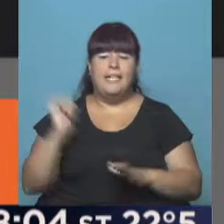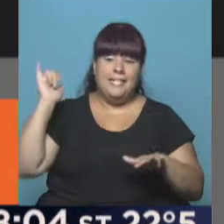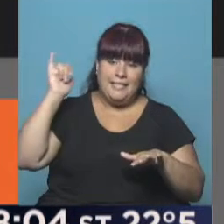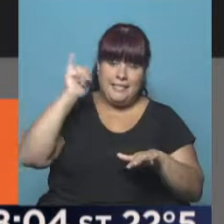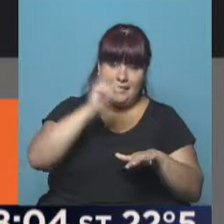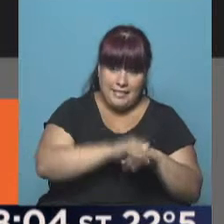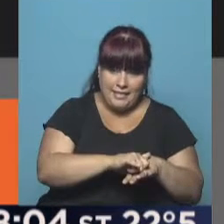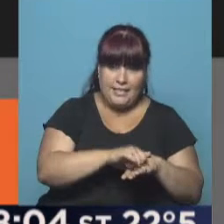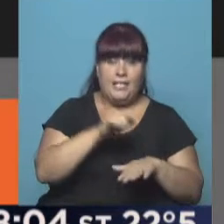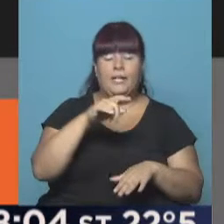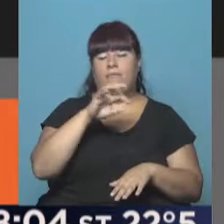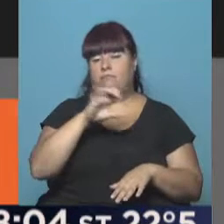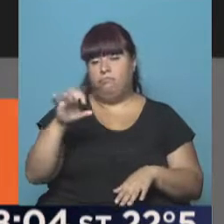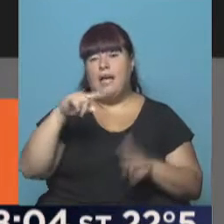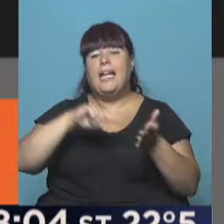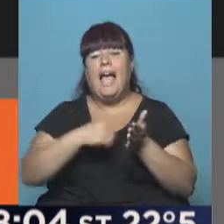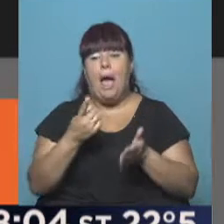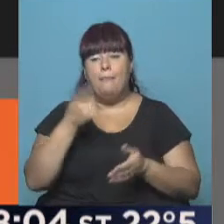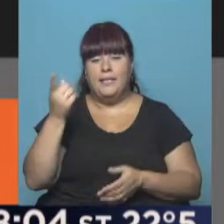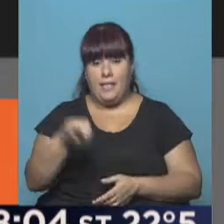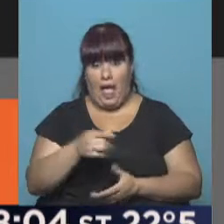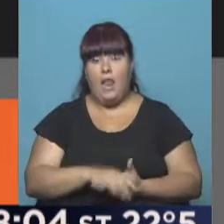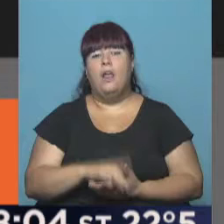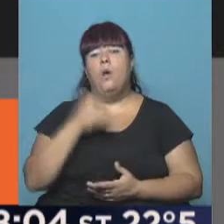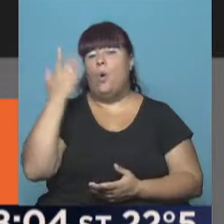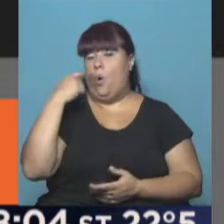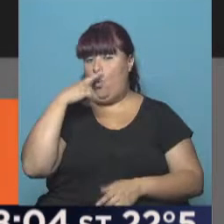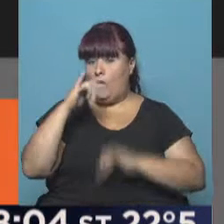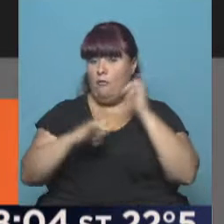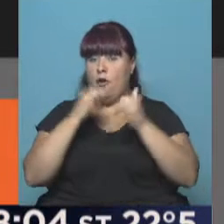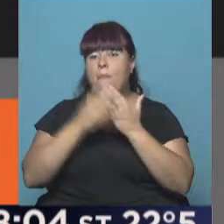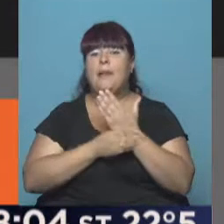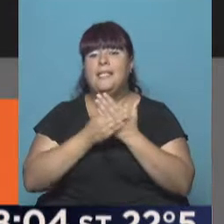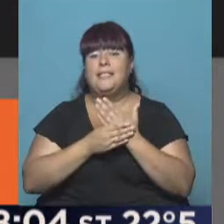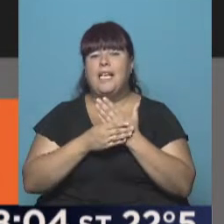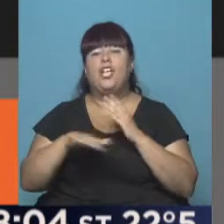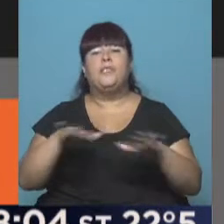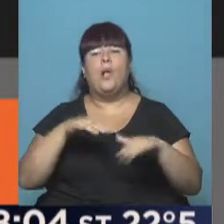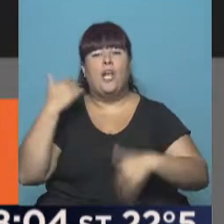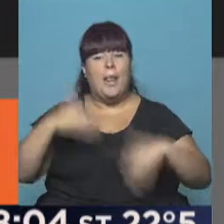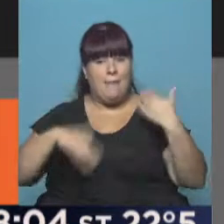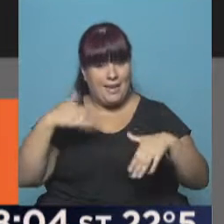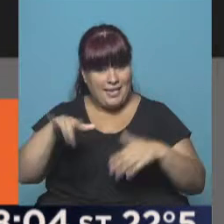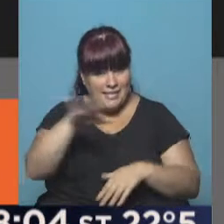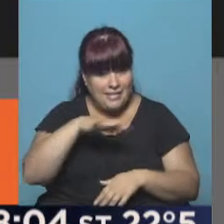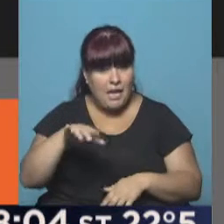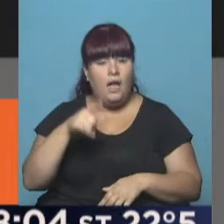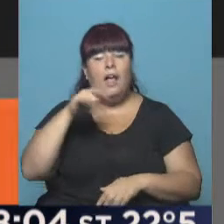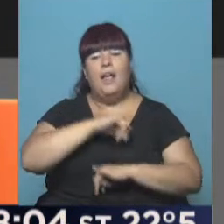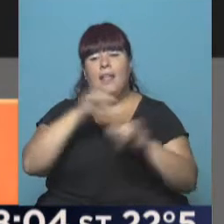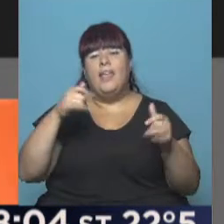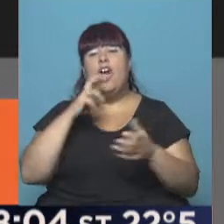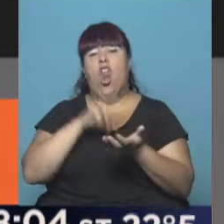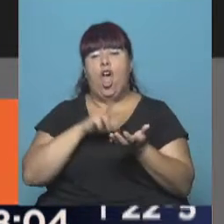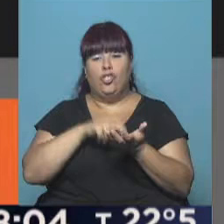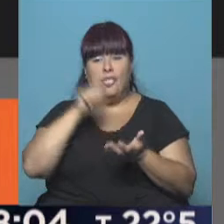aterrizar en el aeropuerto de Bishkek, en la capital de Kirguistán, según los últimos datos del Ministerio de Situaciones de Emergencias Kirguís. Esto lo informa la agencia de